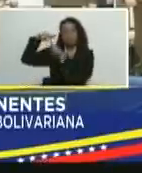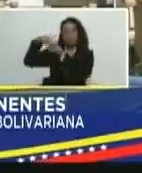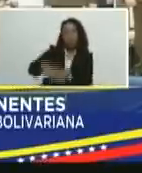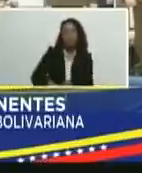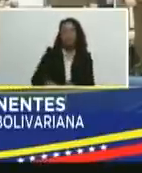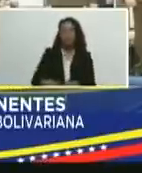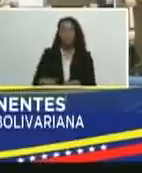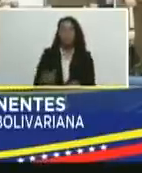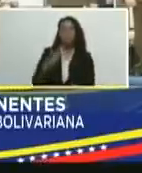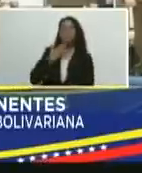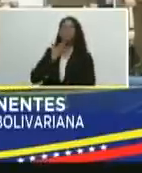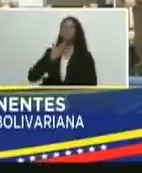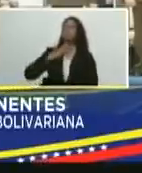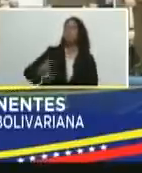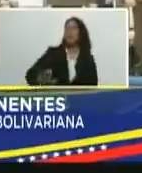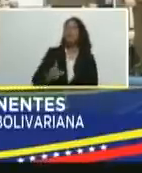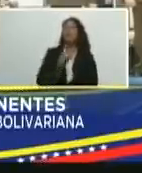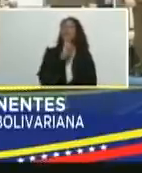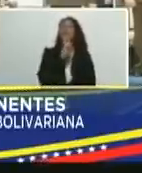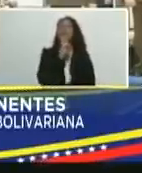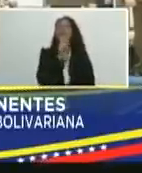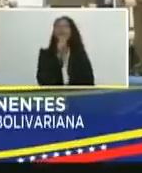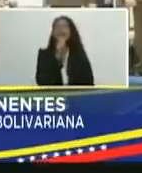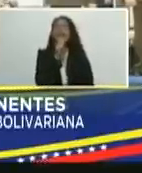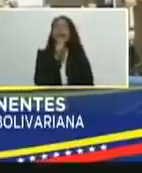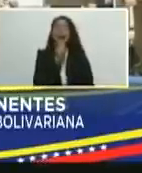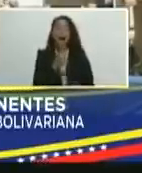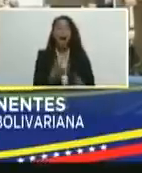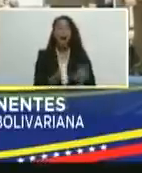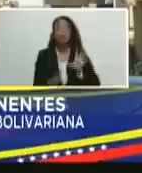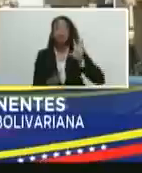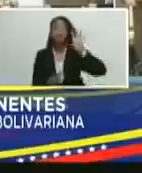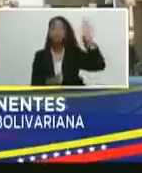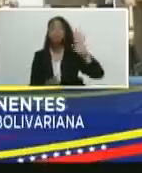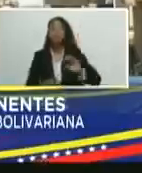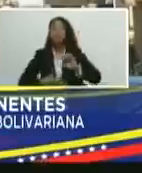¿Y ese desprecio de dónde viene? Del Comando Sur.